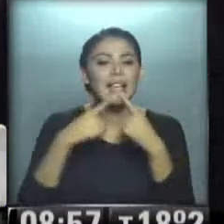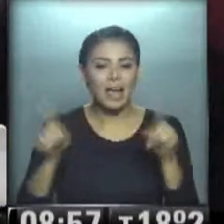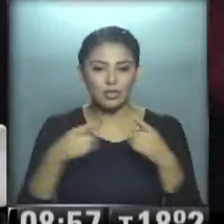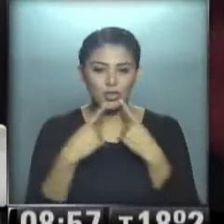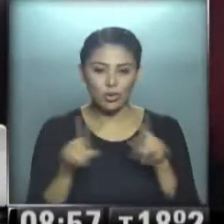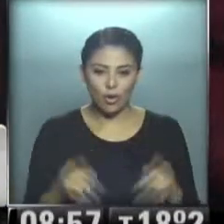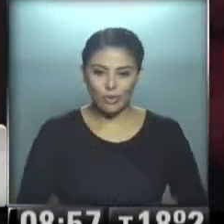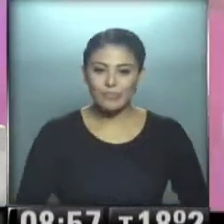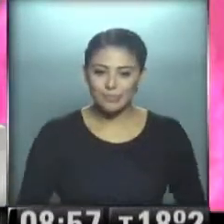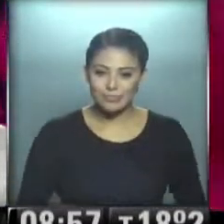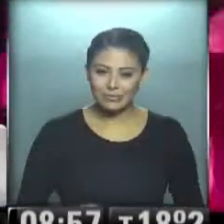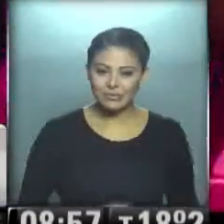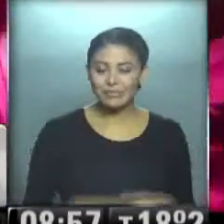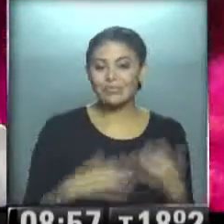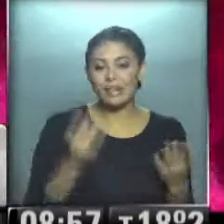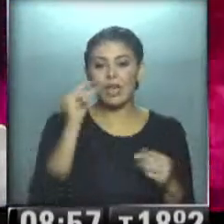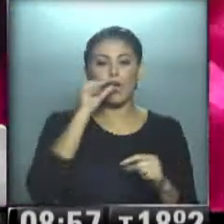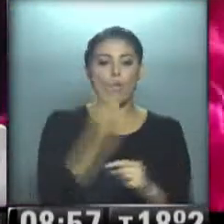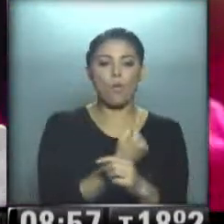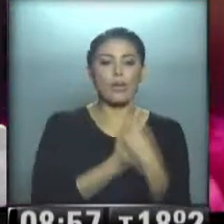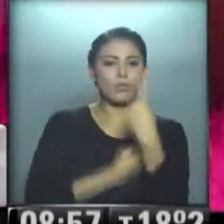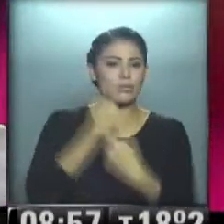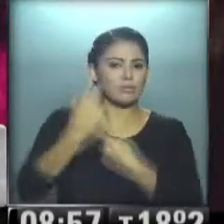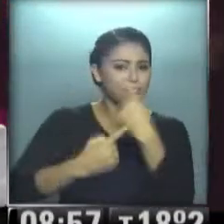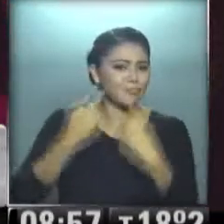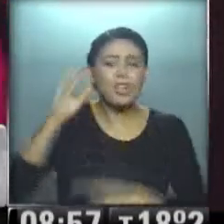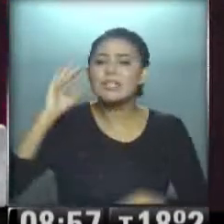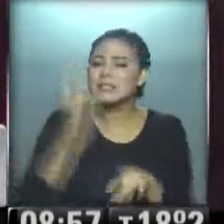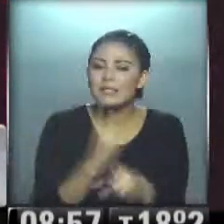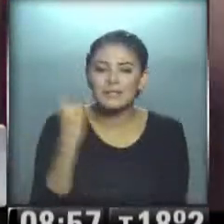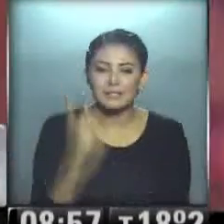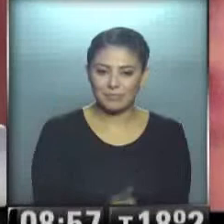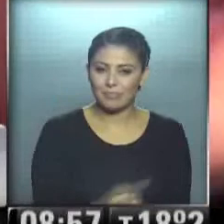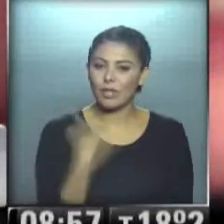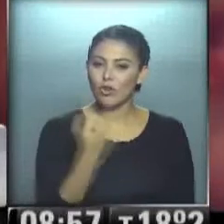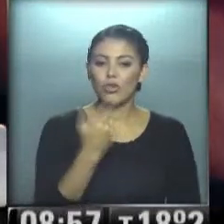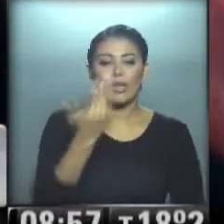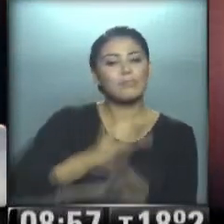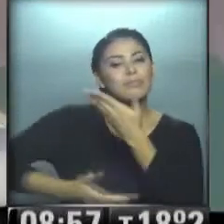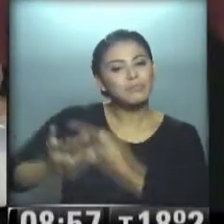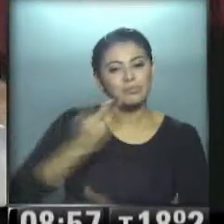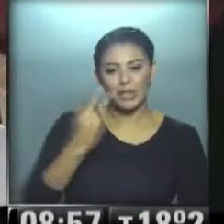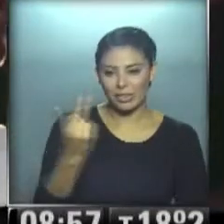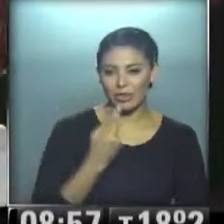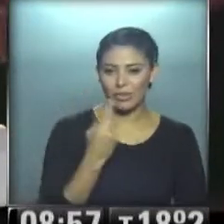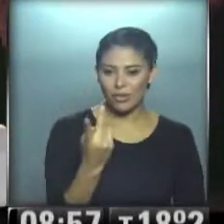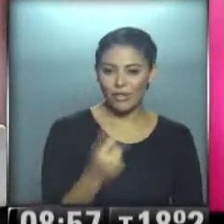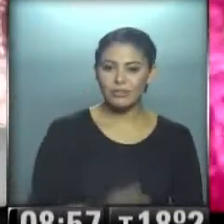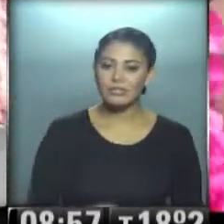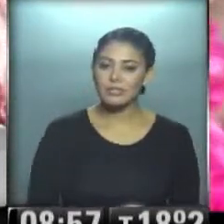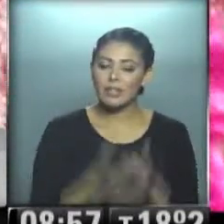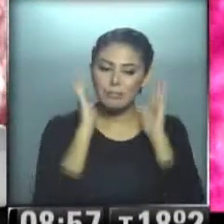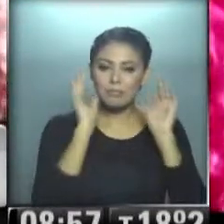canciones que se suceden una con otra, y todo el tiempo estamos interactuando nosotras desde